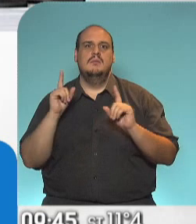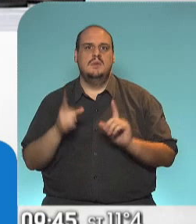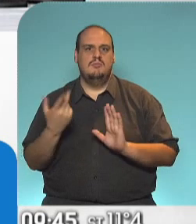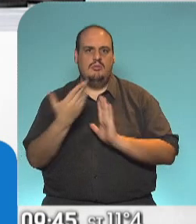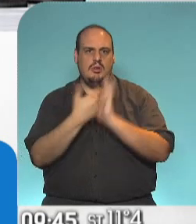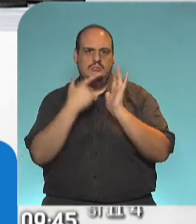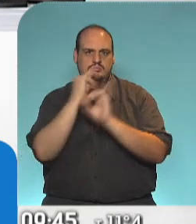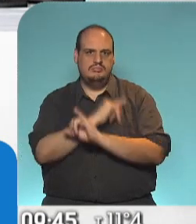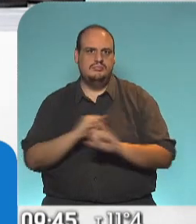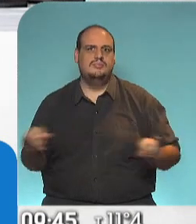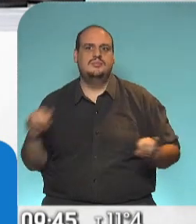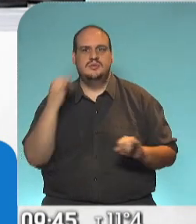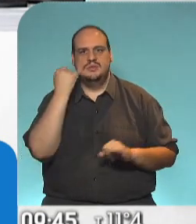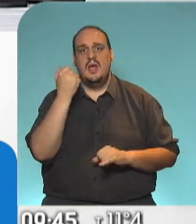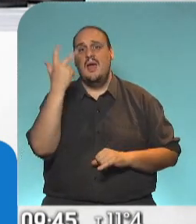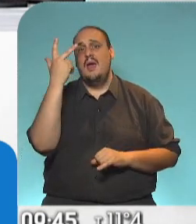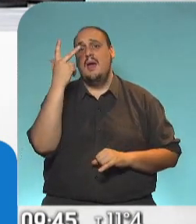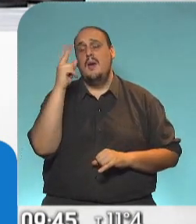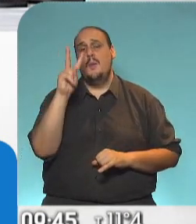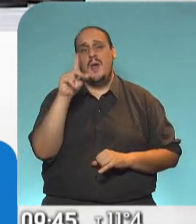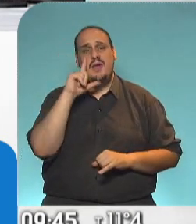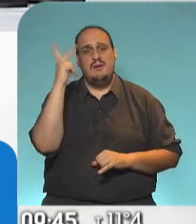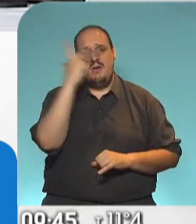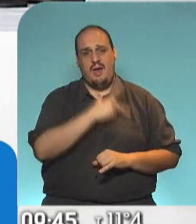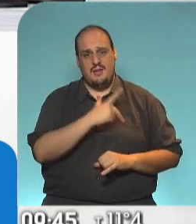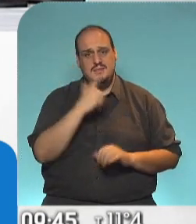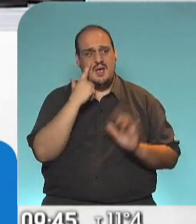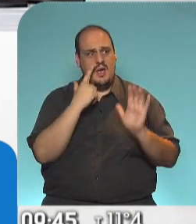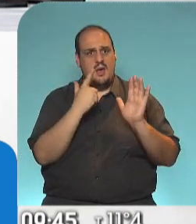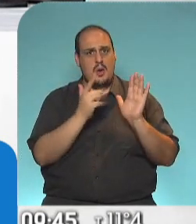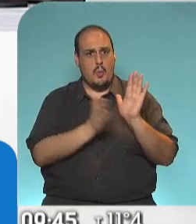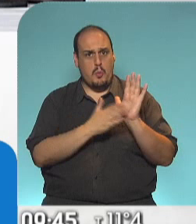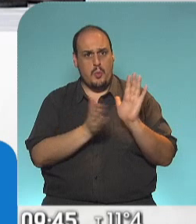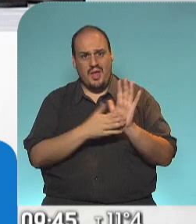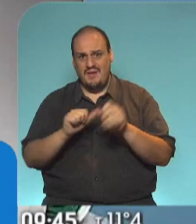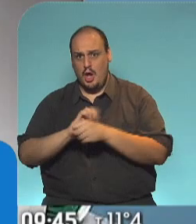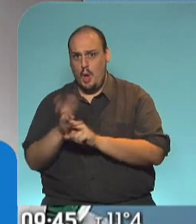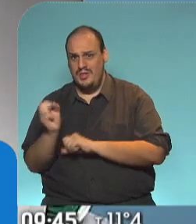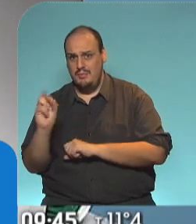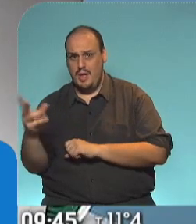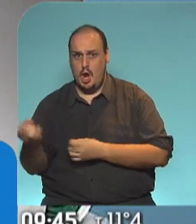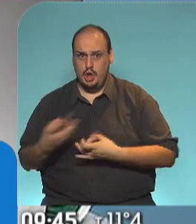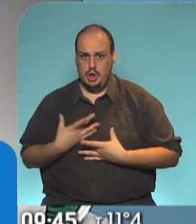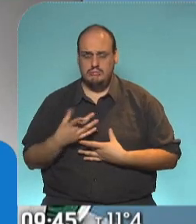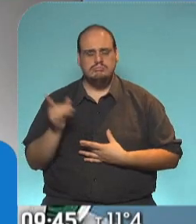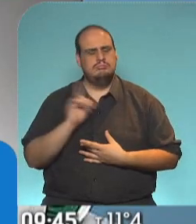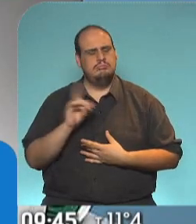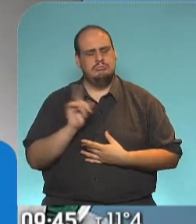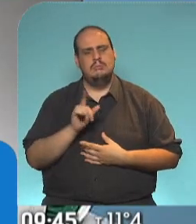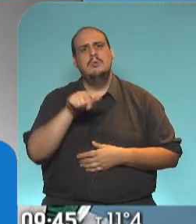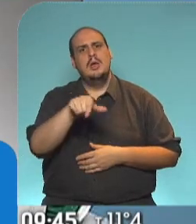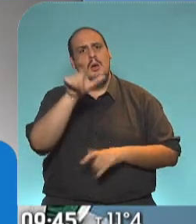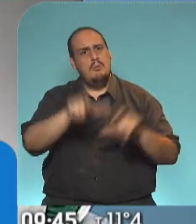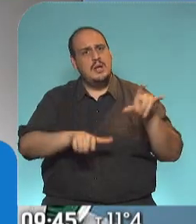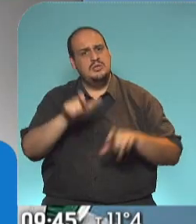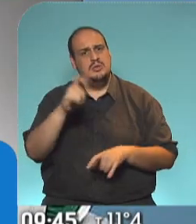veces la tener vih no hay evidencia que representa un mayor riesgo para cubrir pero si queríamos recordarle a las personas con vih